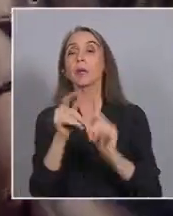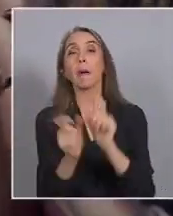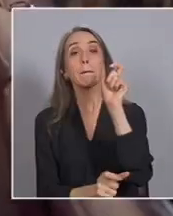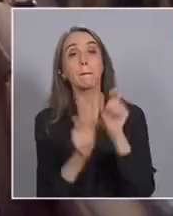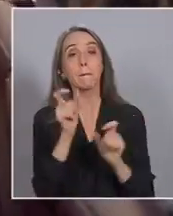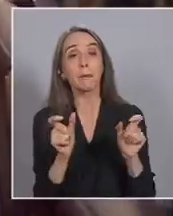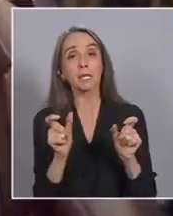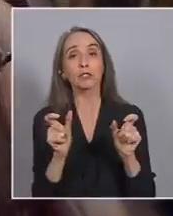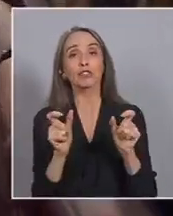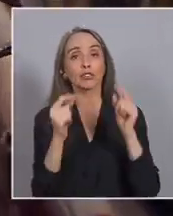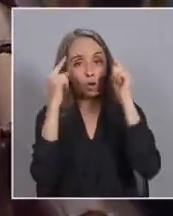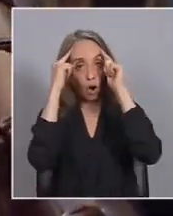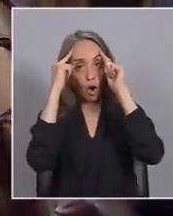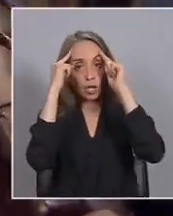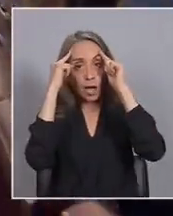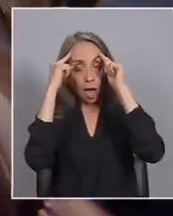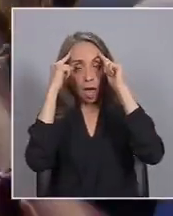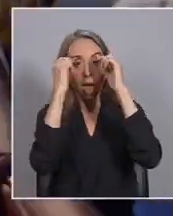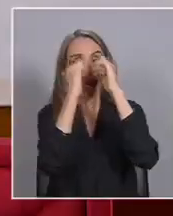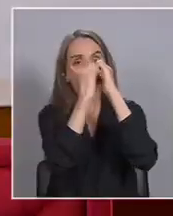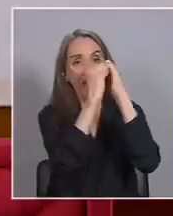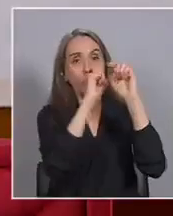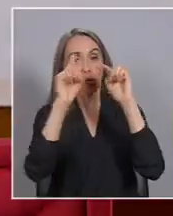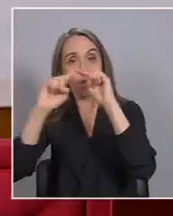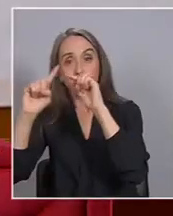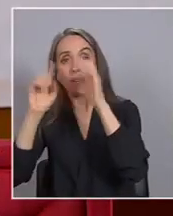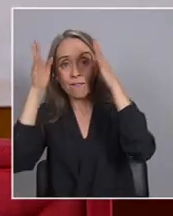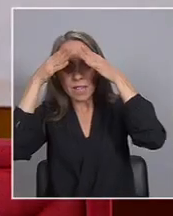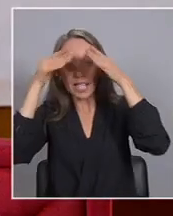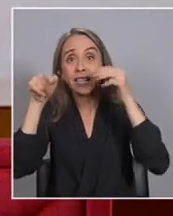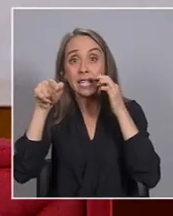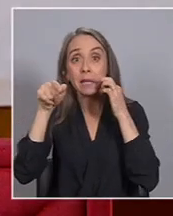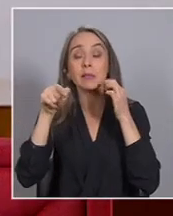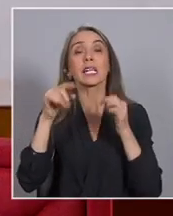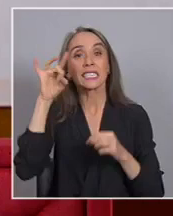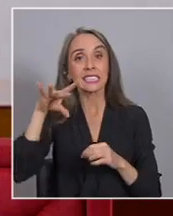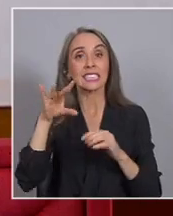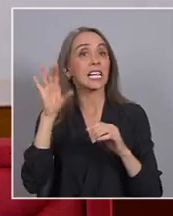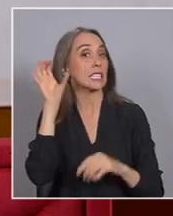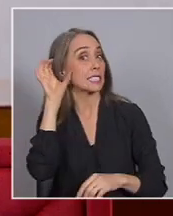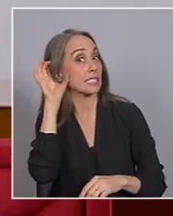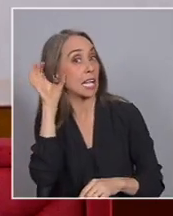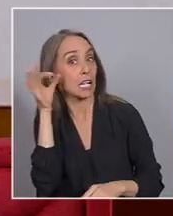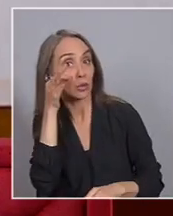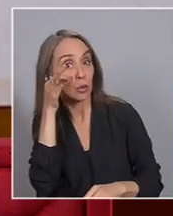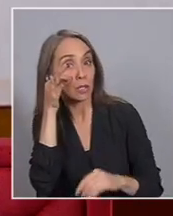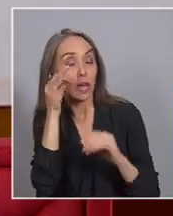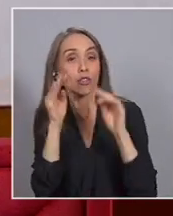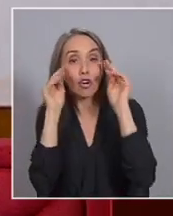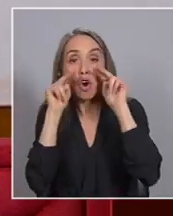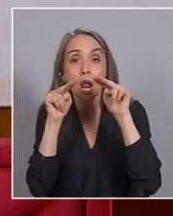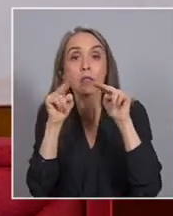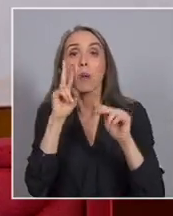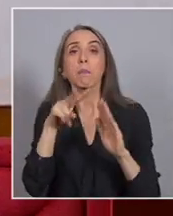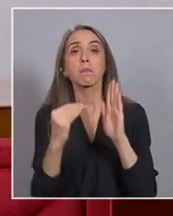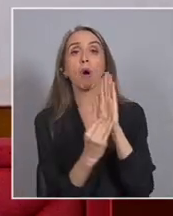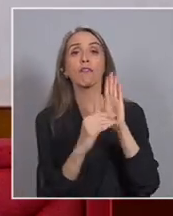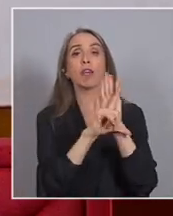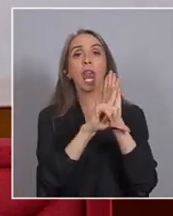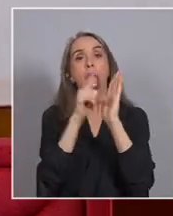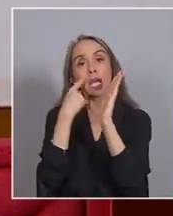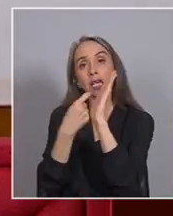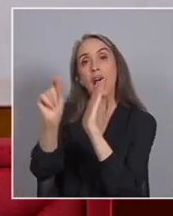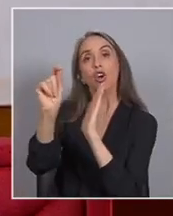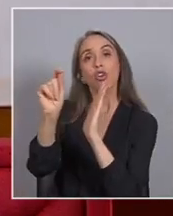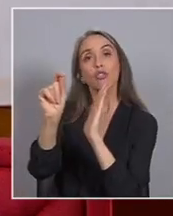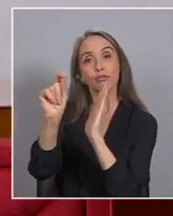Las personas neurodivergentes, que sé que nos están escuchando atentamente, al fin son reconocidas por el Estado.